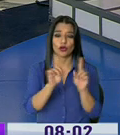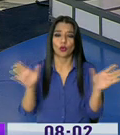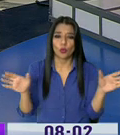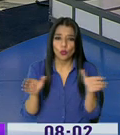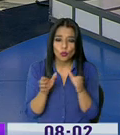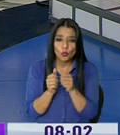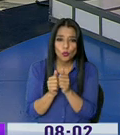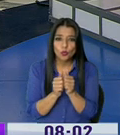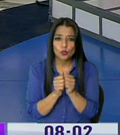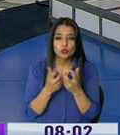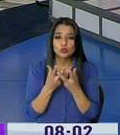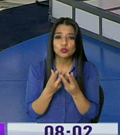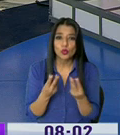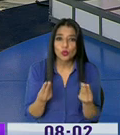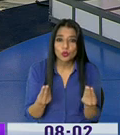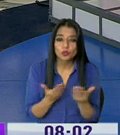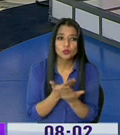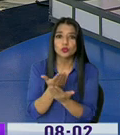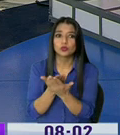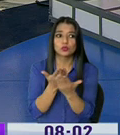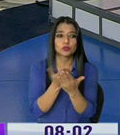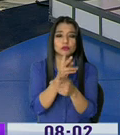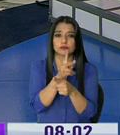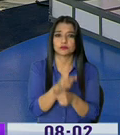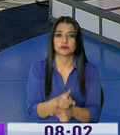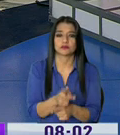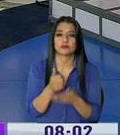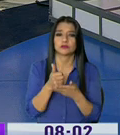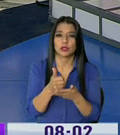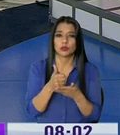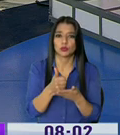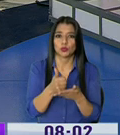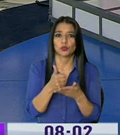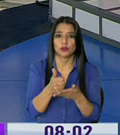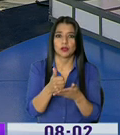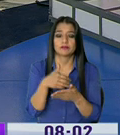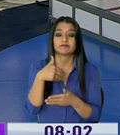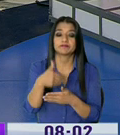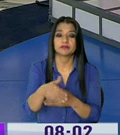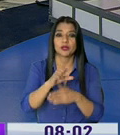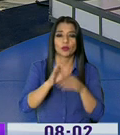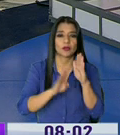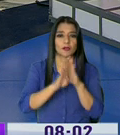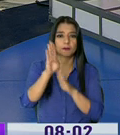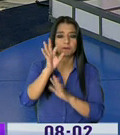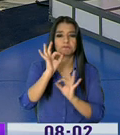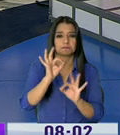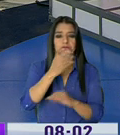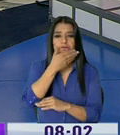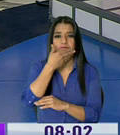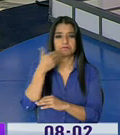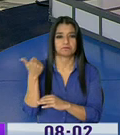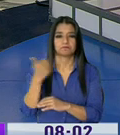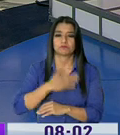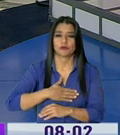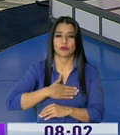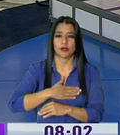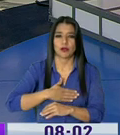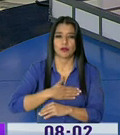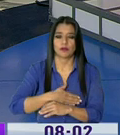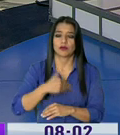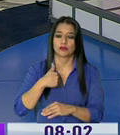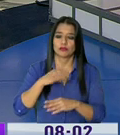buscando alternativas y protegiéndonos para ayudarnos a encubrar un país mejor. Exacto, por favor, no nos cansamos